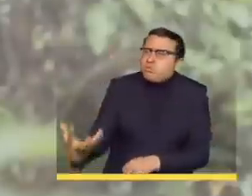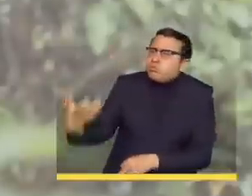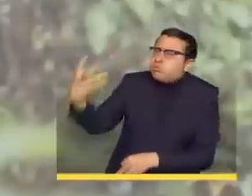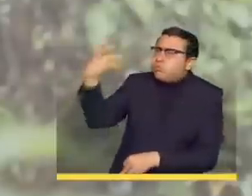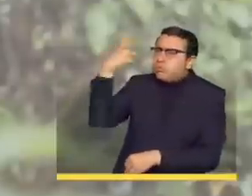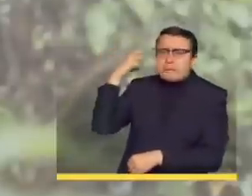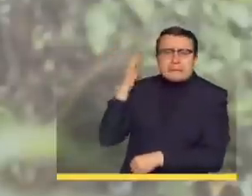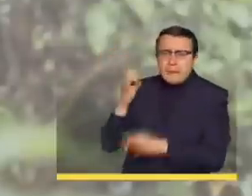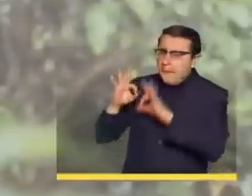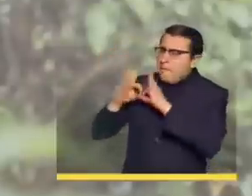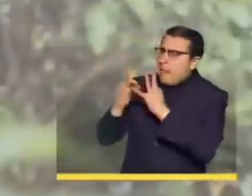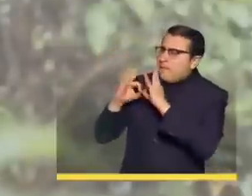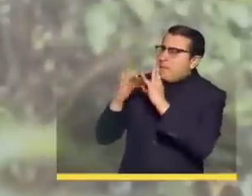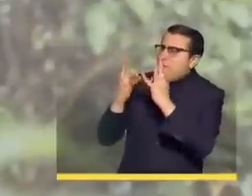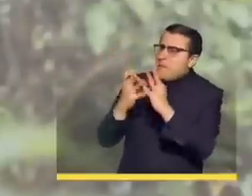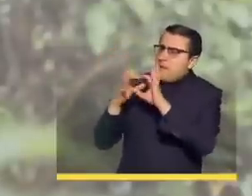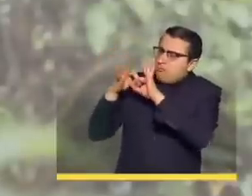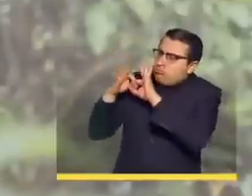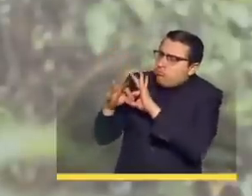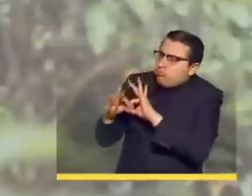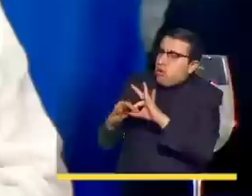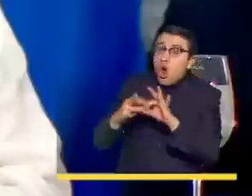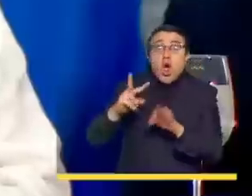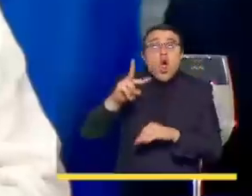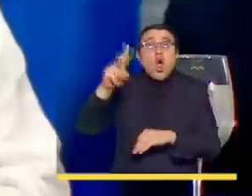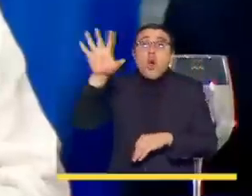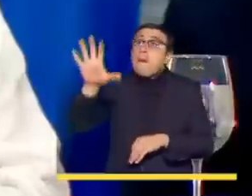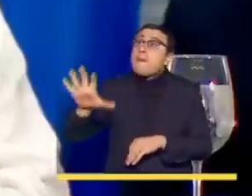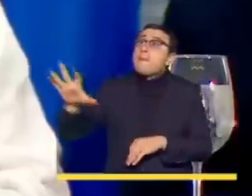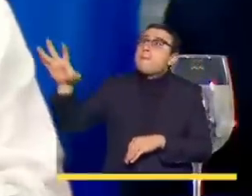pueblos, lo digo con todo respeto,